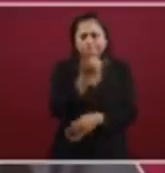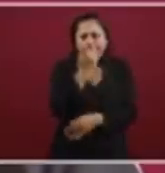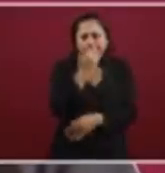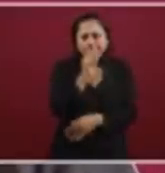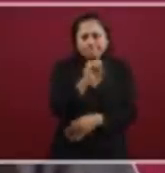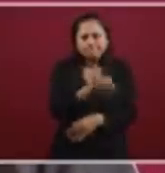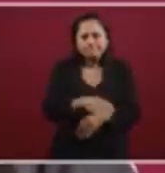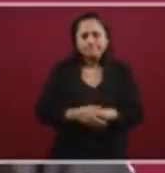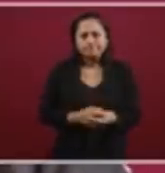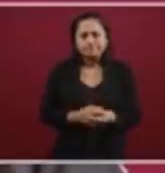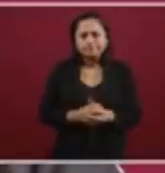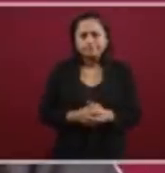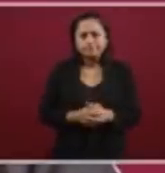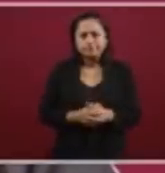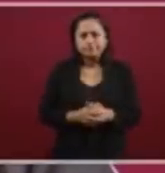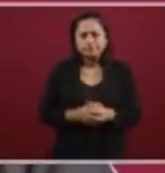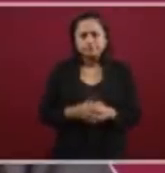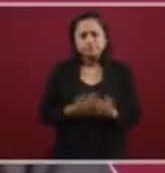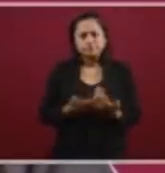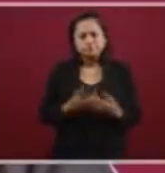y que nos ayuden